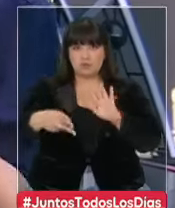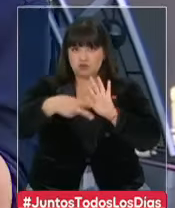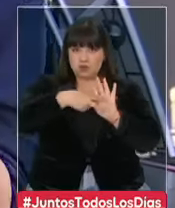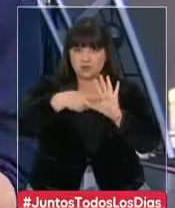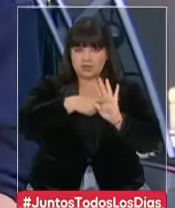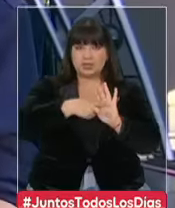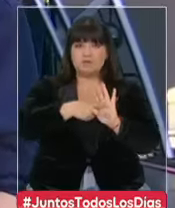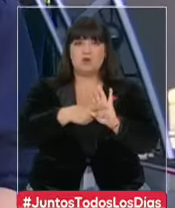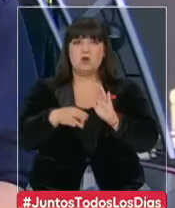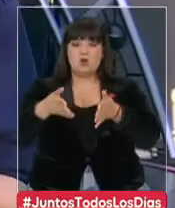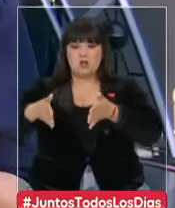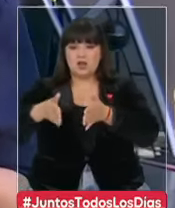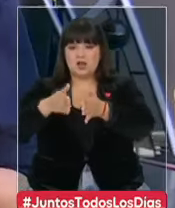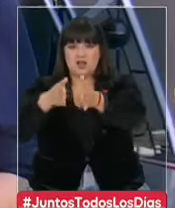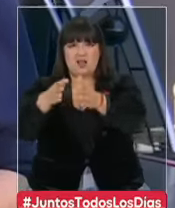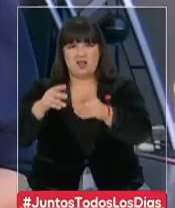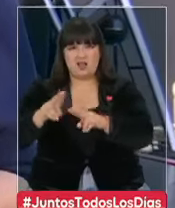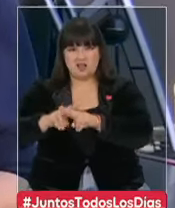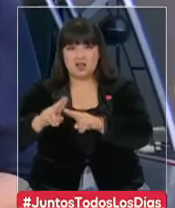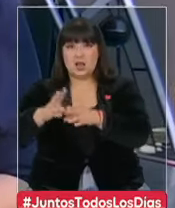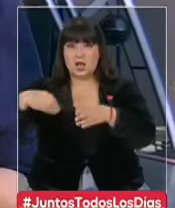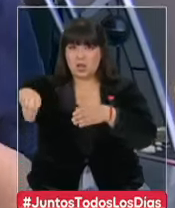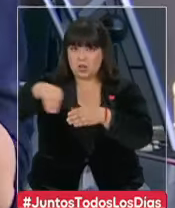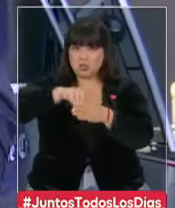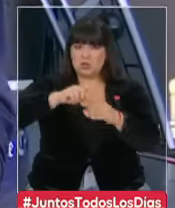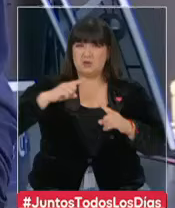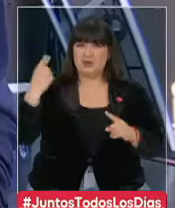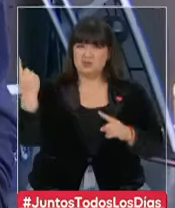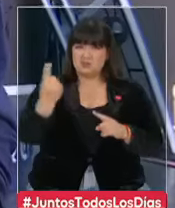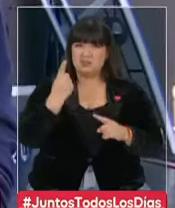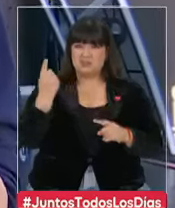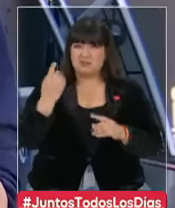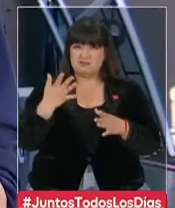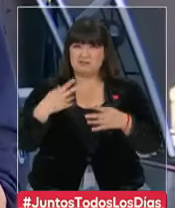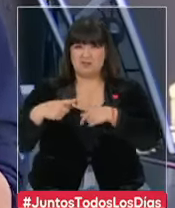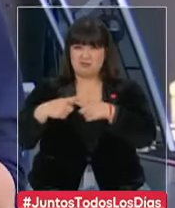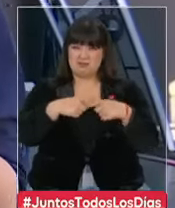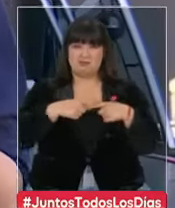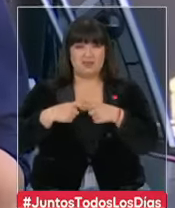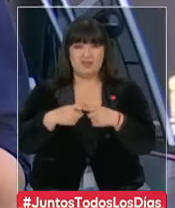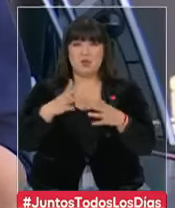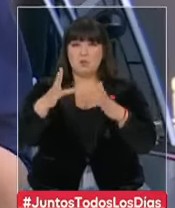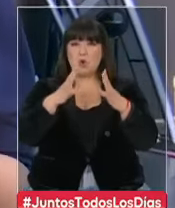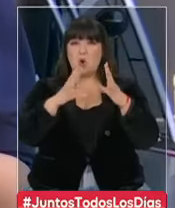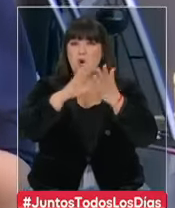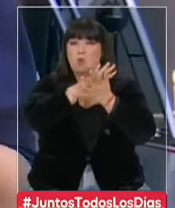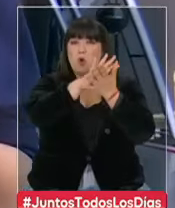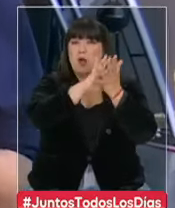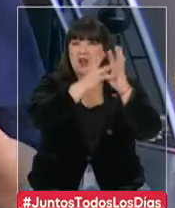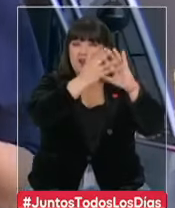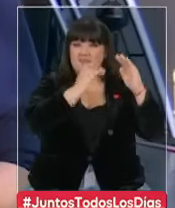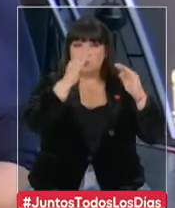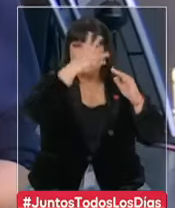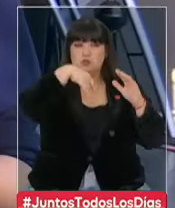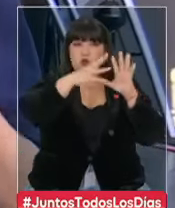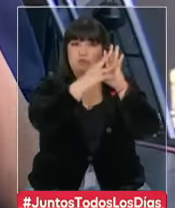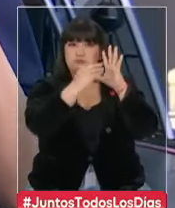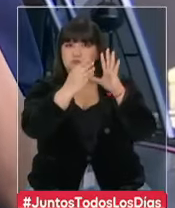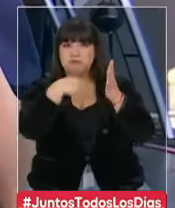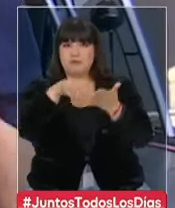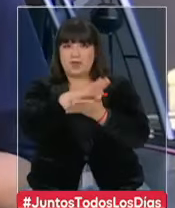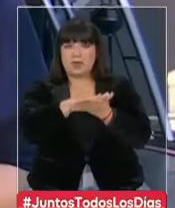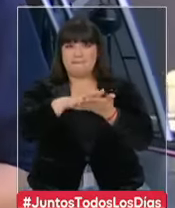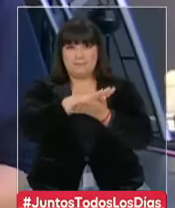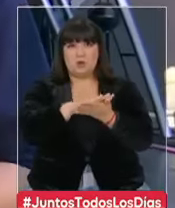normativa, los rebajos de las calles, la inclusión como la sociedad, y hemos sido ejemplo a nivel mundial. O sea, somos un país líder en el cambio y en